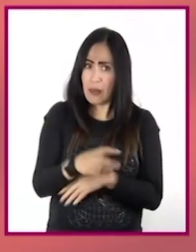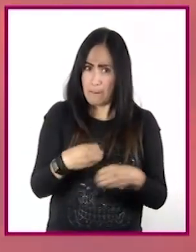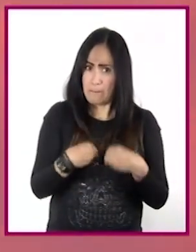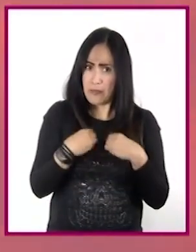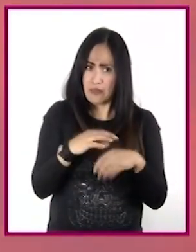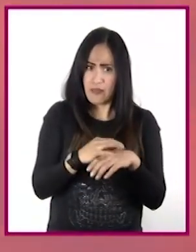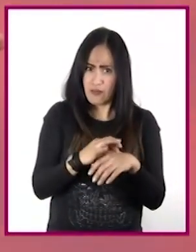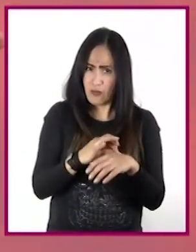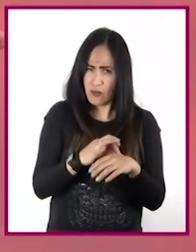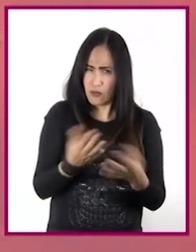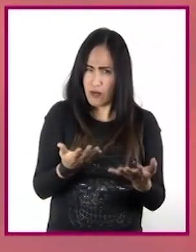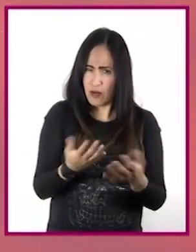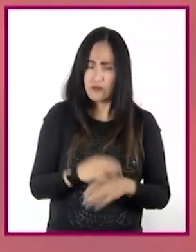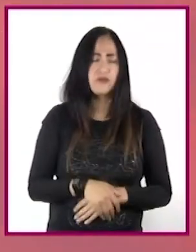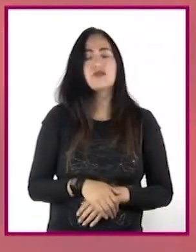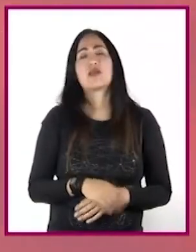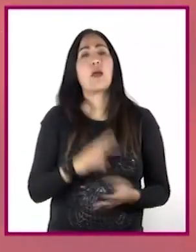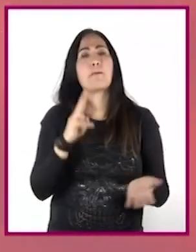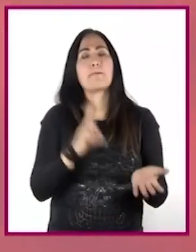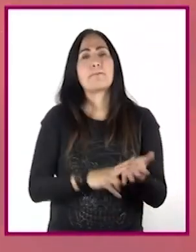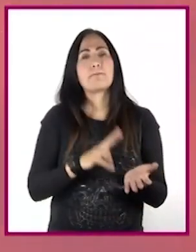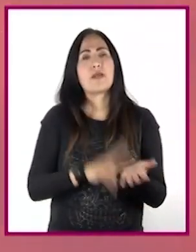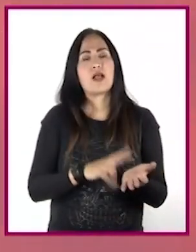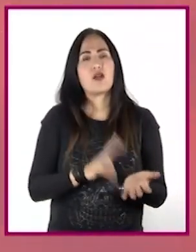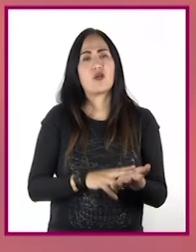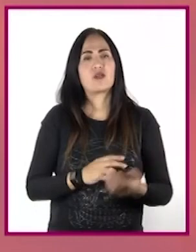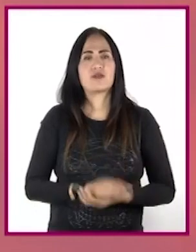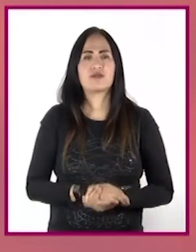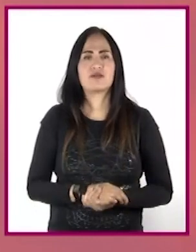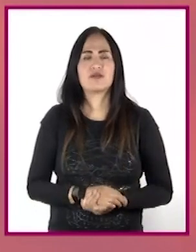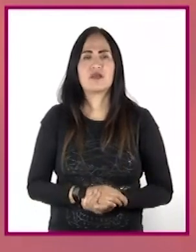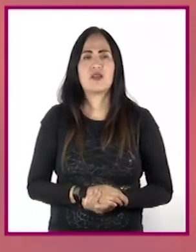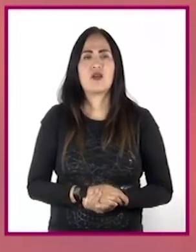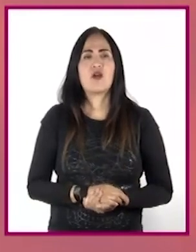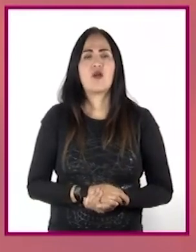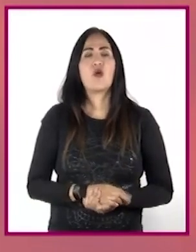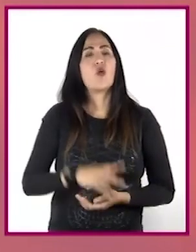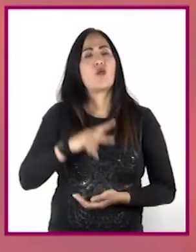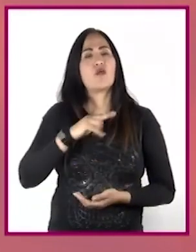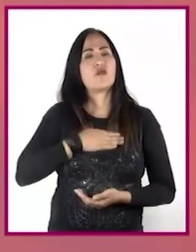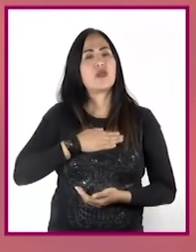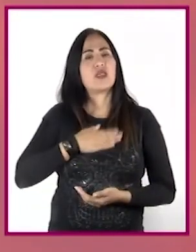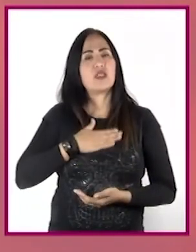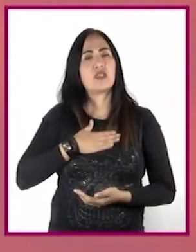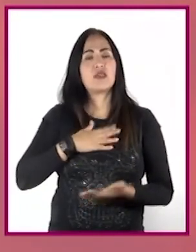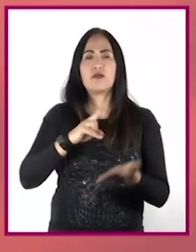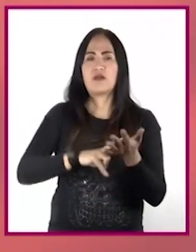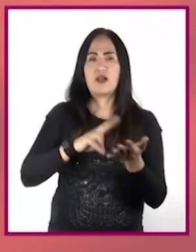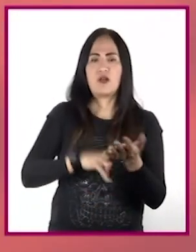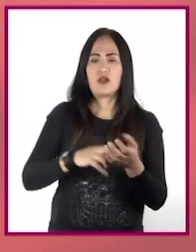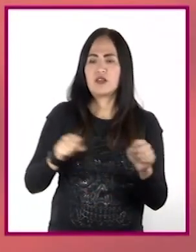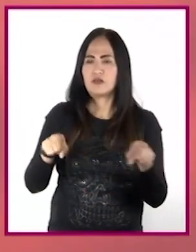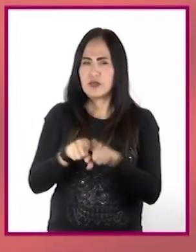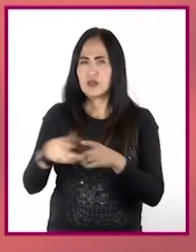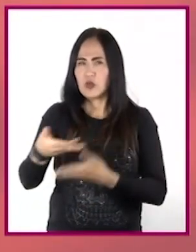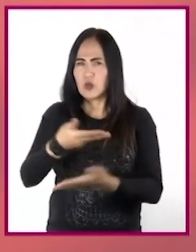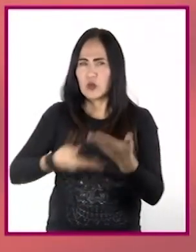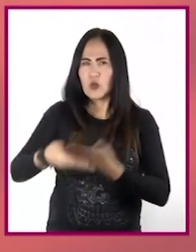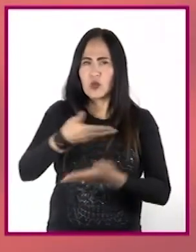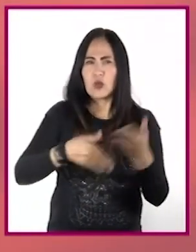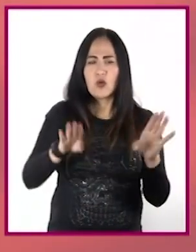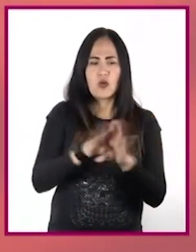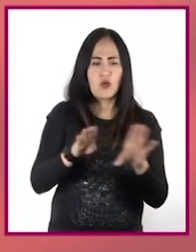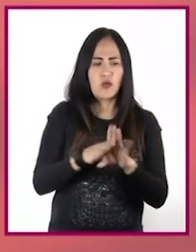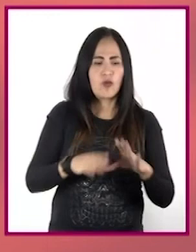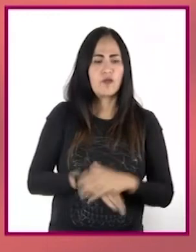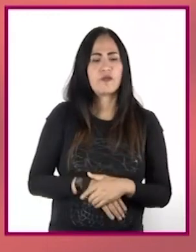real? Valores. ¿Cuáles son los nuestros y cómo dialogan con los de los demás? Website o